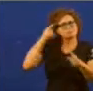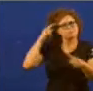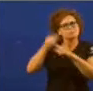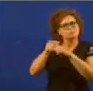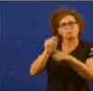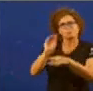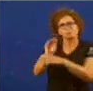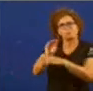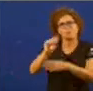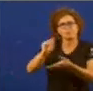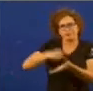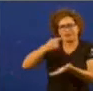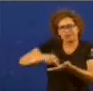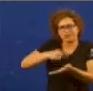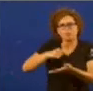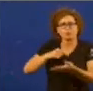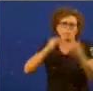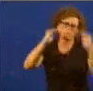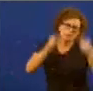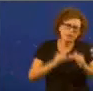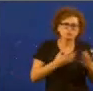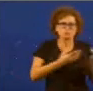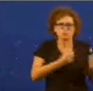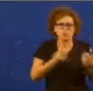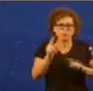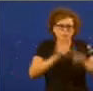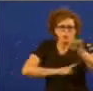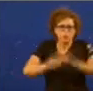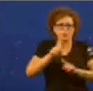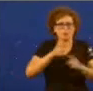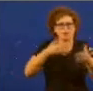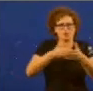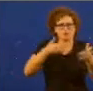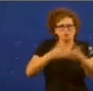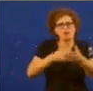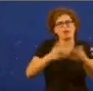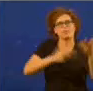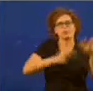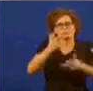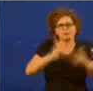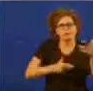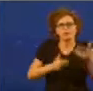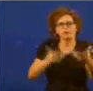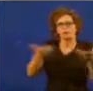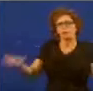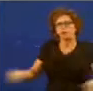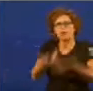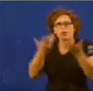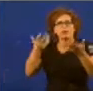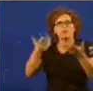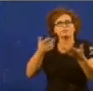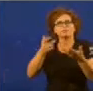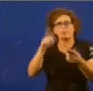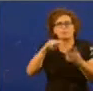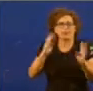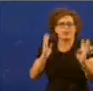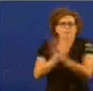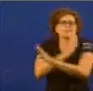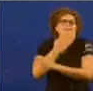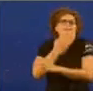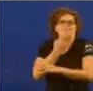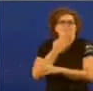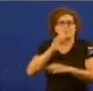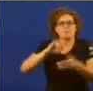que está dando unha lección de civismo de pacifismo e de defensa da democracia